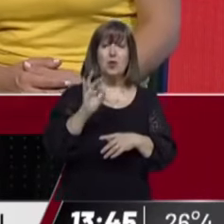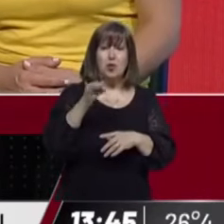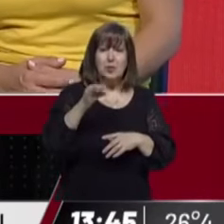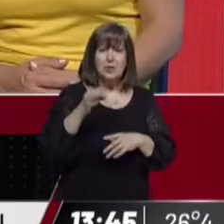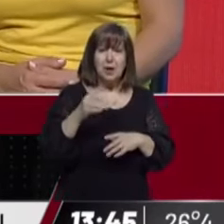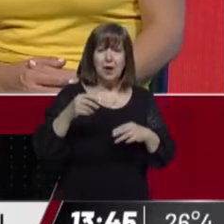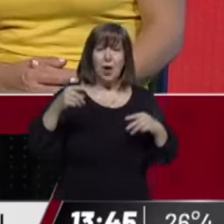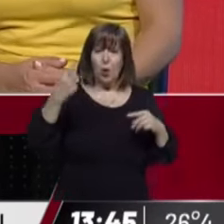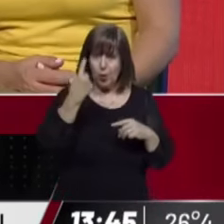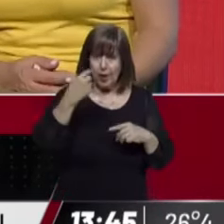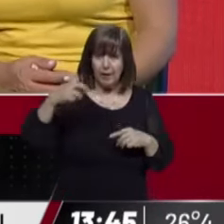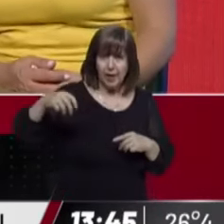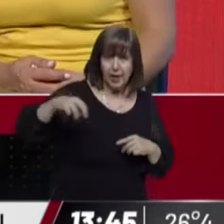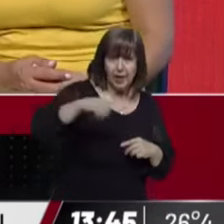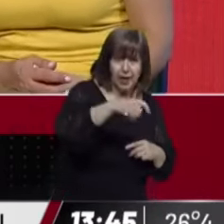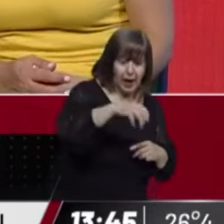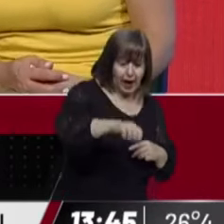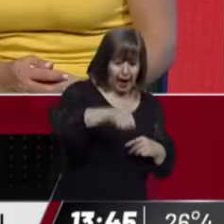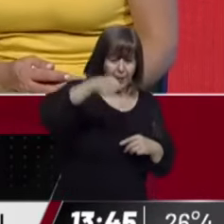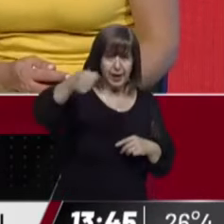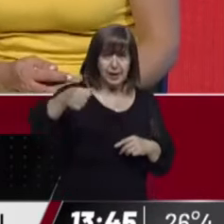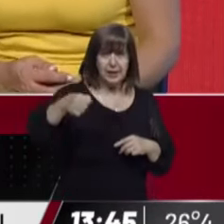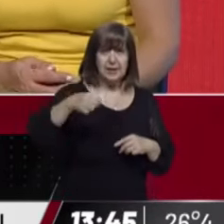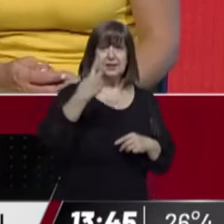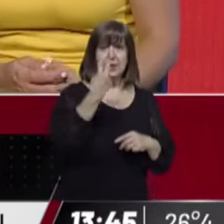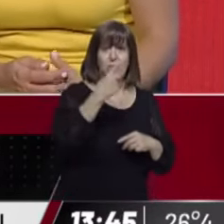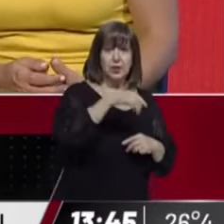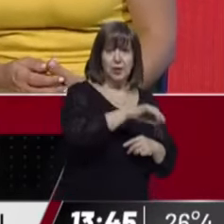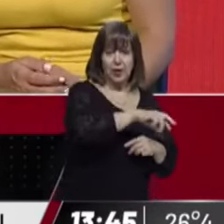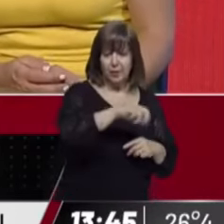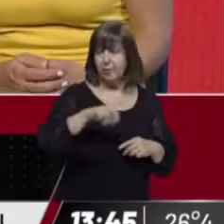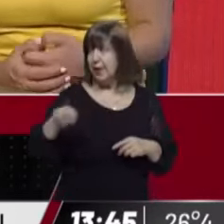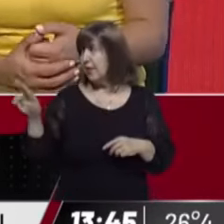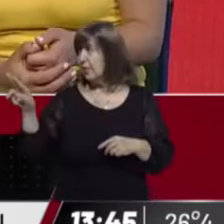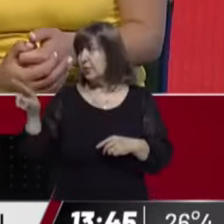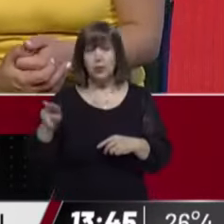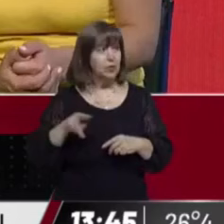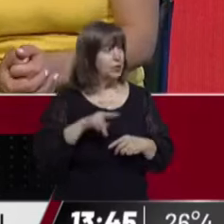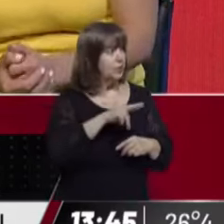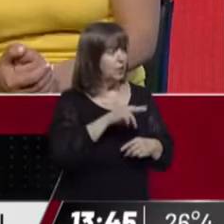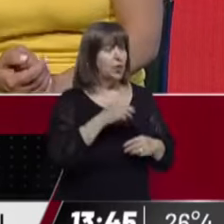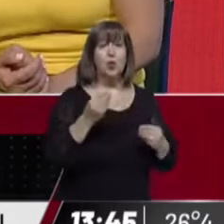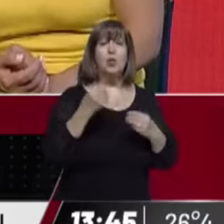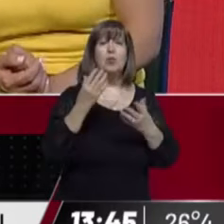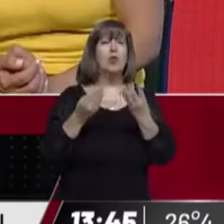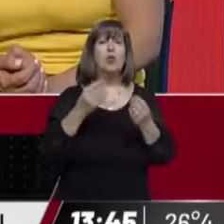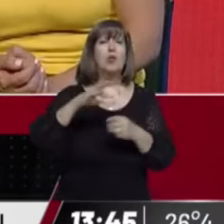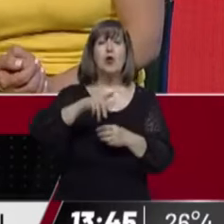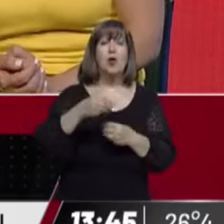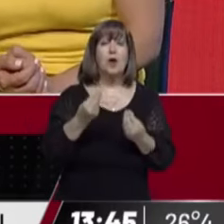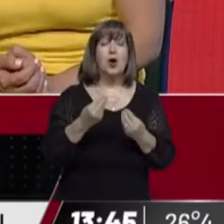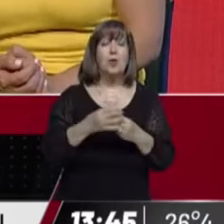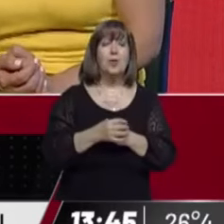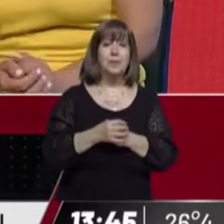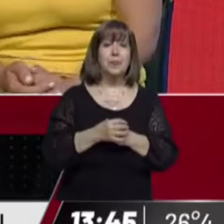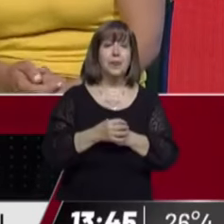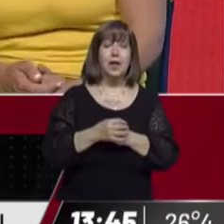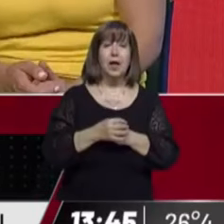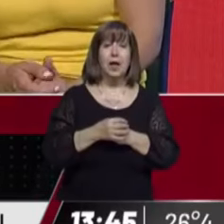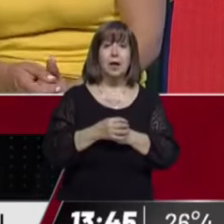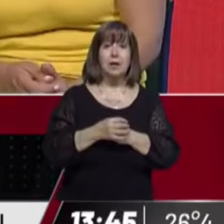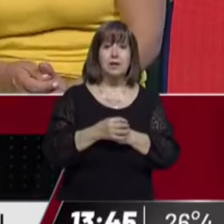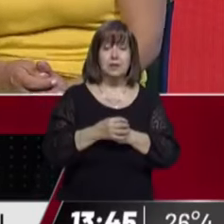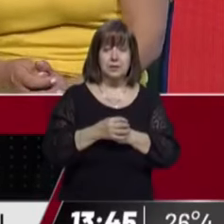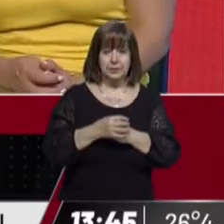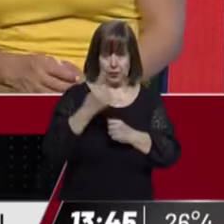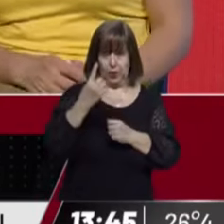delincuentes? Pasan una vez, abren, pasan la segunda vez, van mirando. Contanos eso en detalle, por favor. Uno de los propietarios